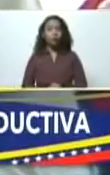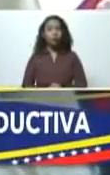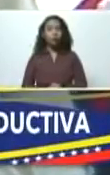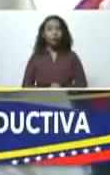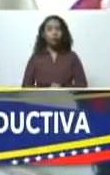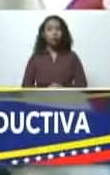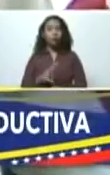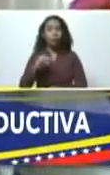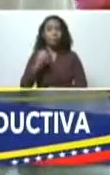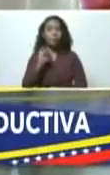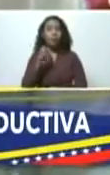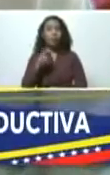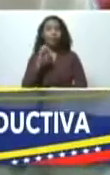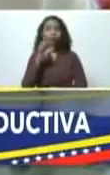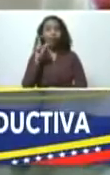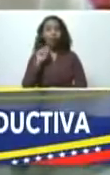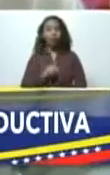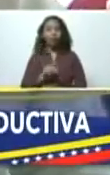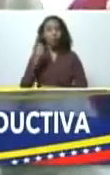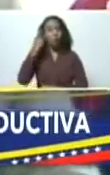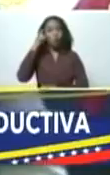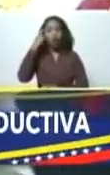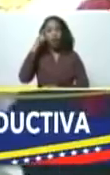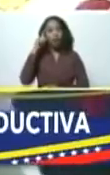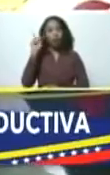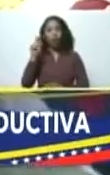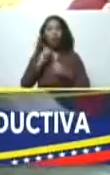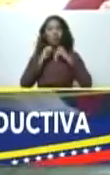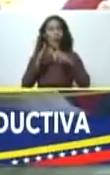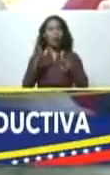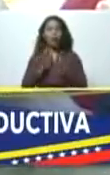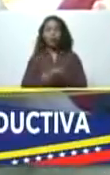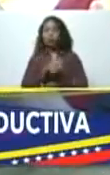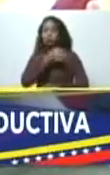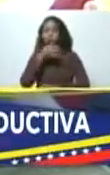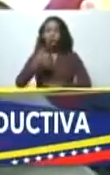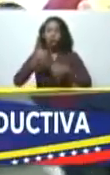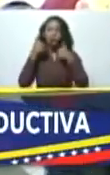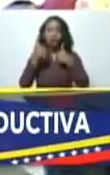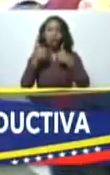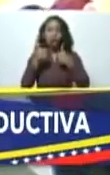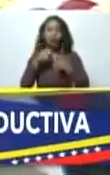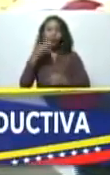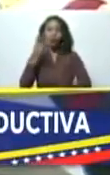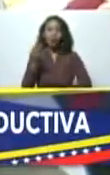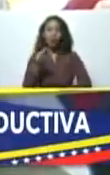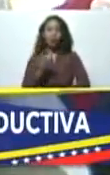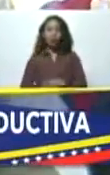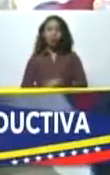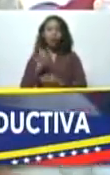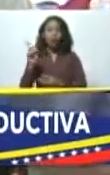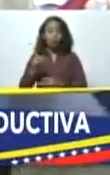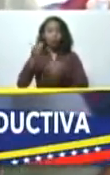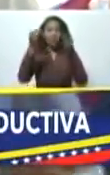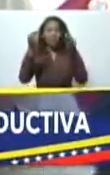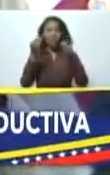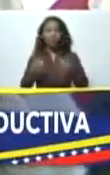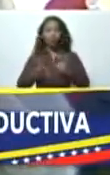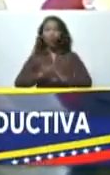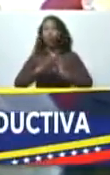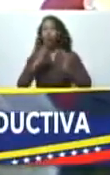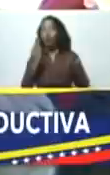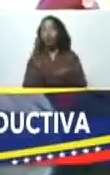Miguel Marín, no sabes lo que te pierdes. Exquisito, de verdad. Muchísimas gracias, exquisito, señor presidente. Esto es calidad